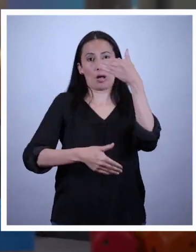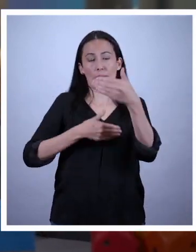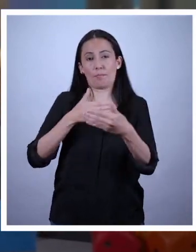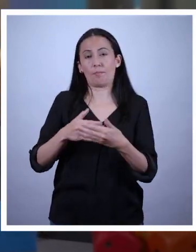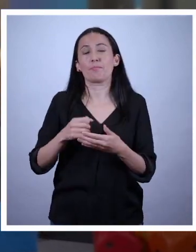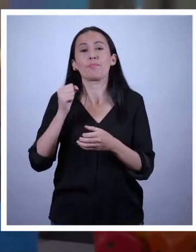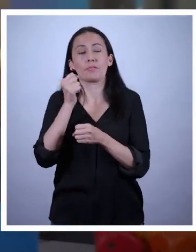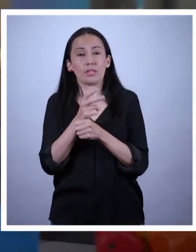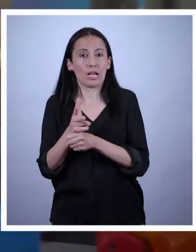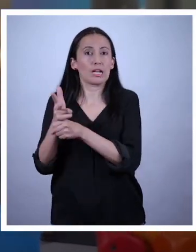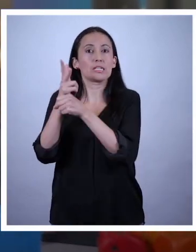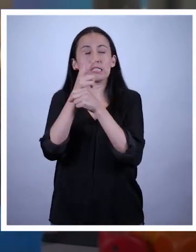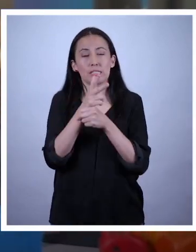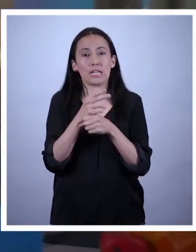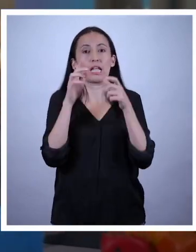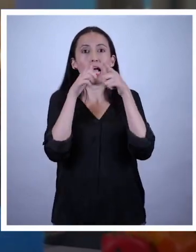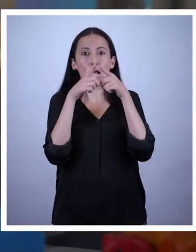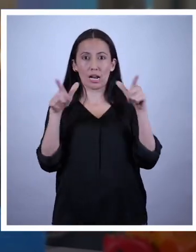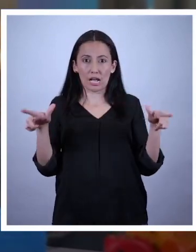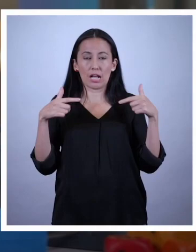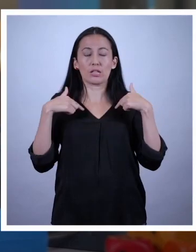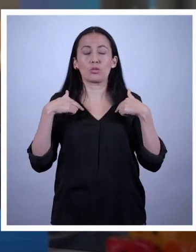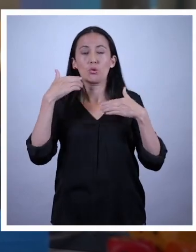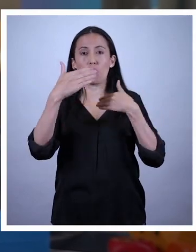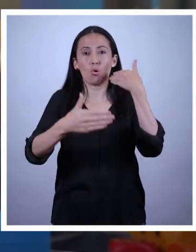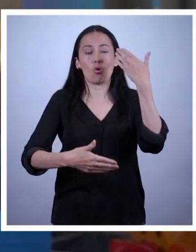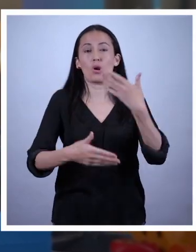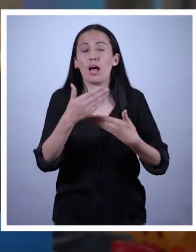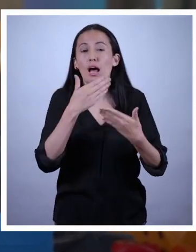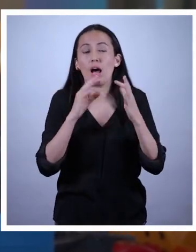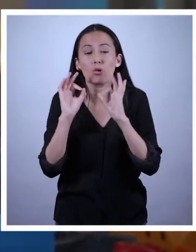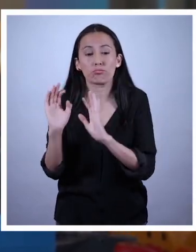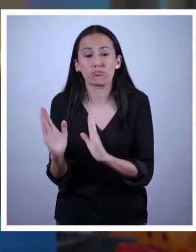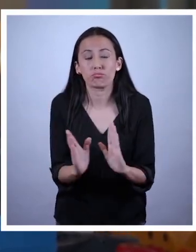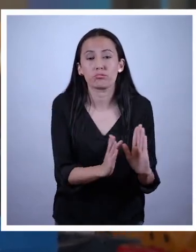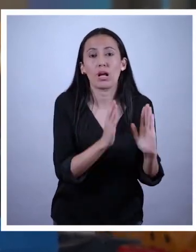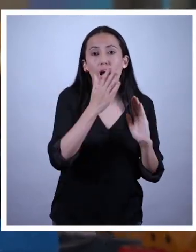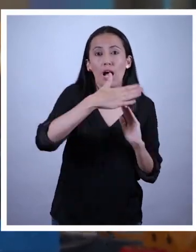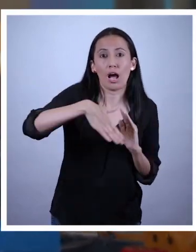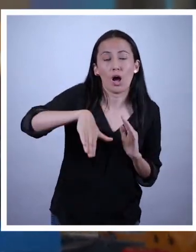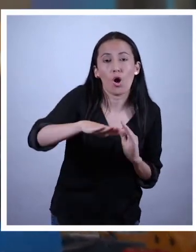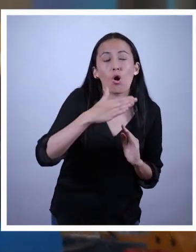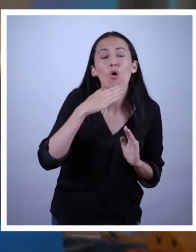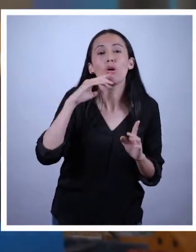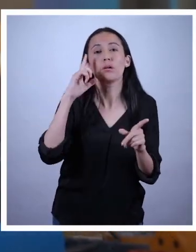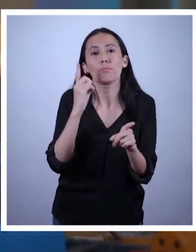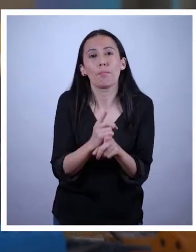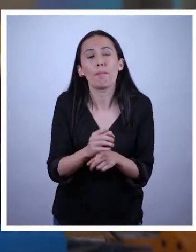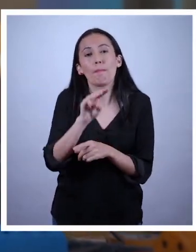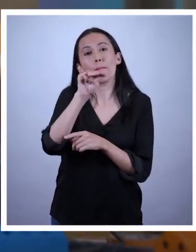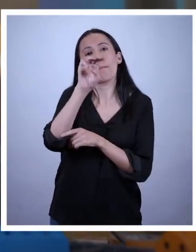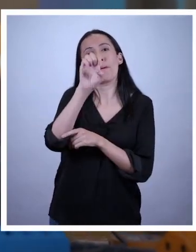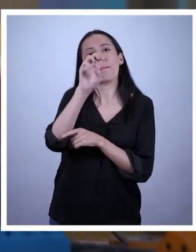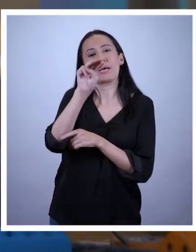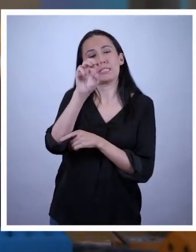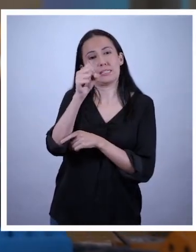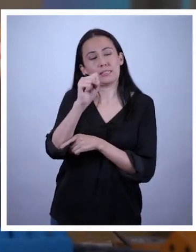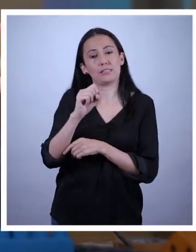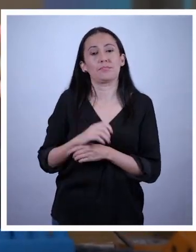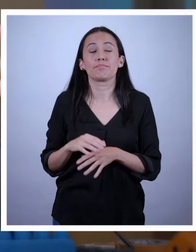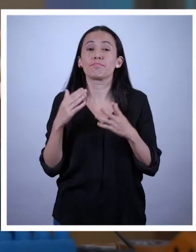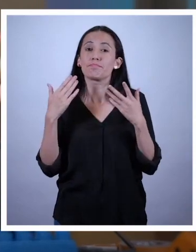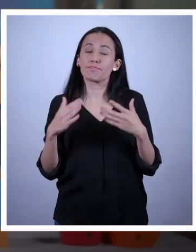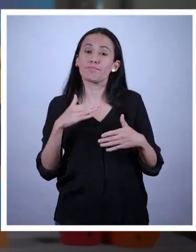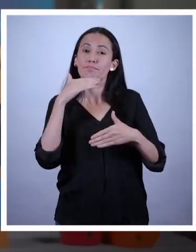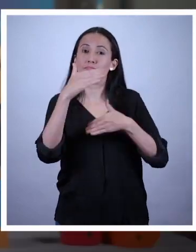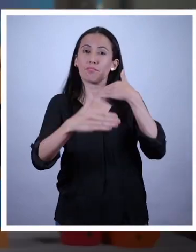decir, el arte, el cine, la literatura y la música que se viene haciendo desde sus respectivos nacimientos son